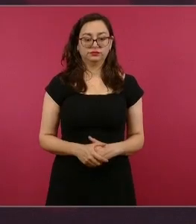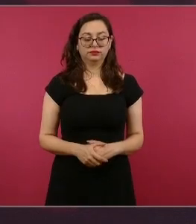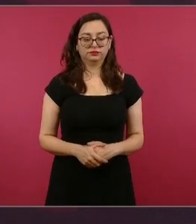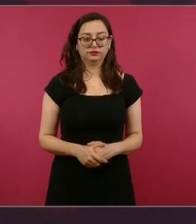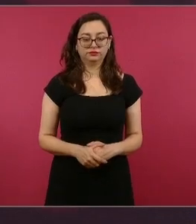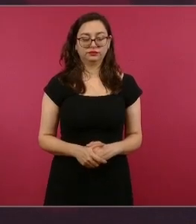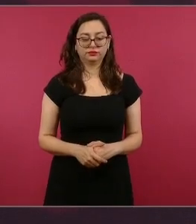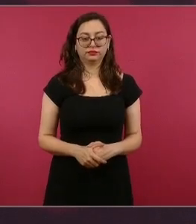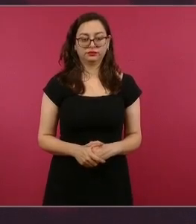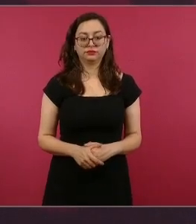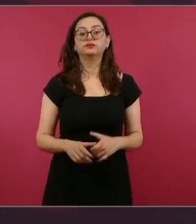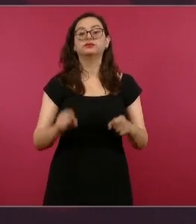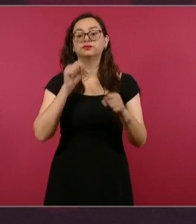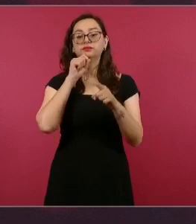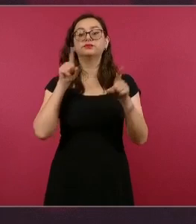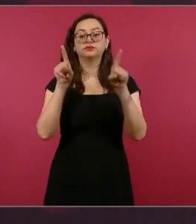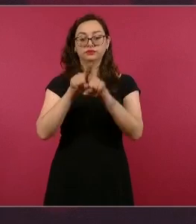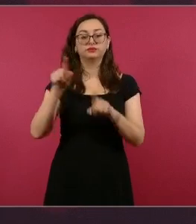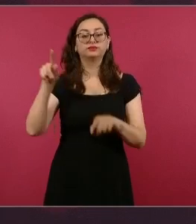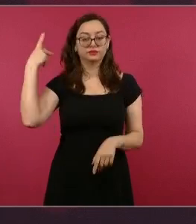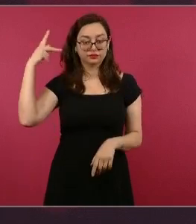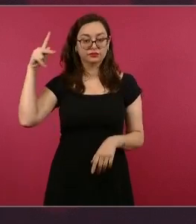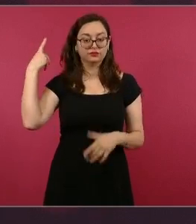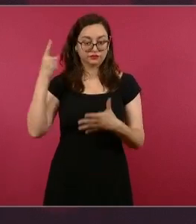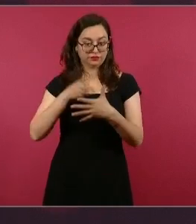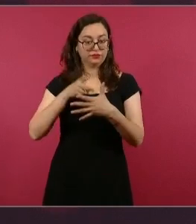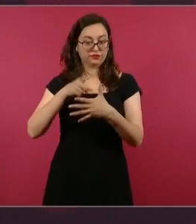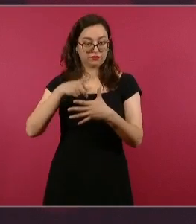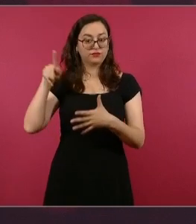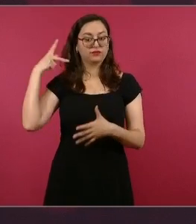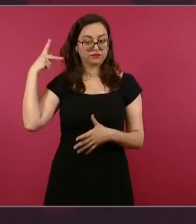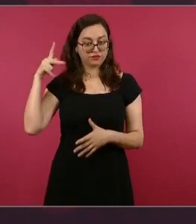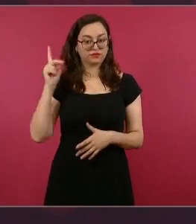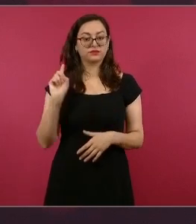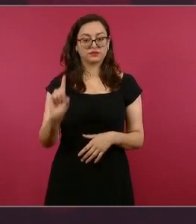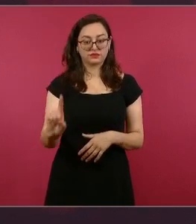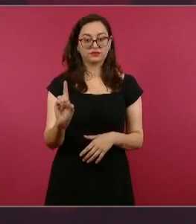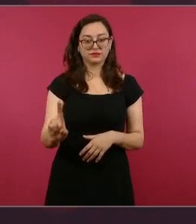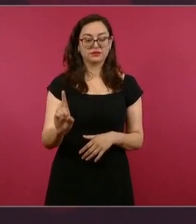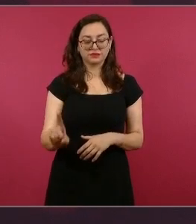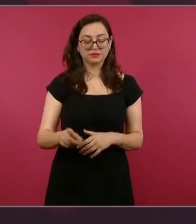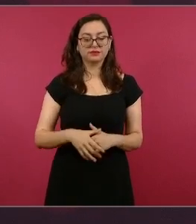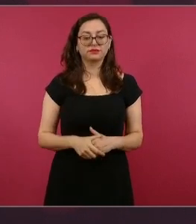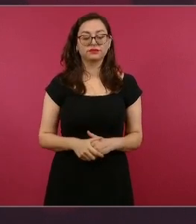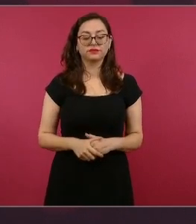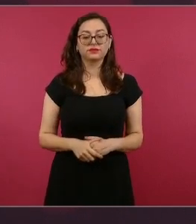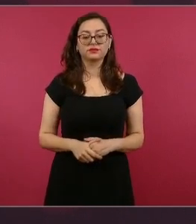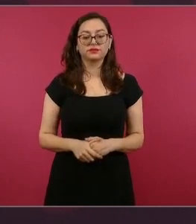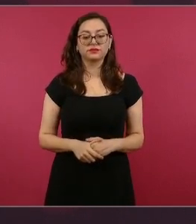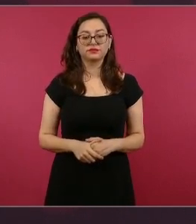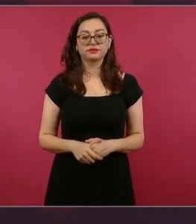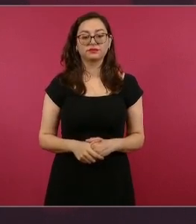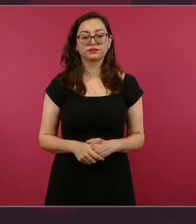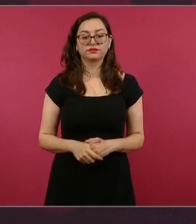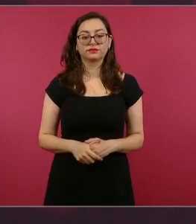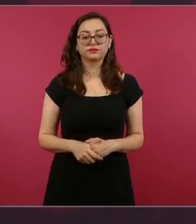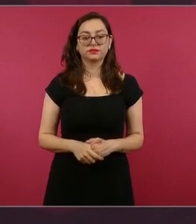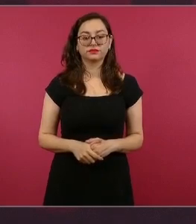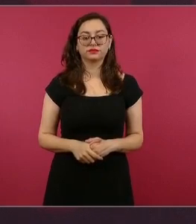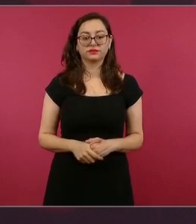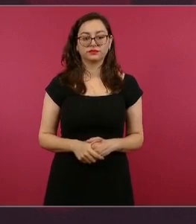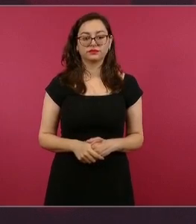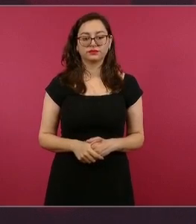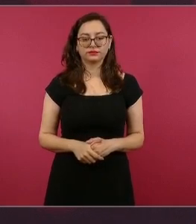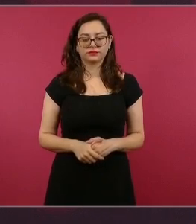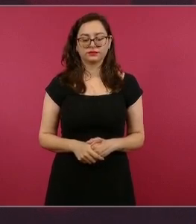y voy a estar en Puebla el domingo. Y vamos